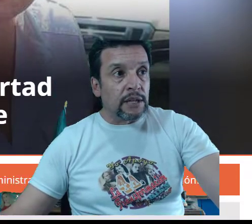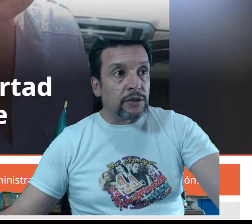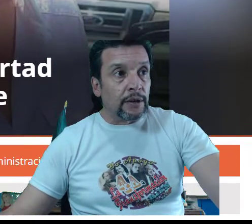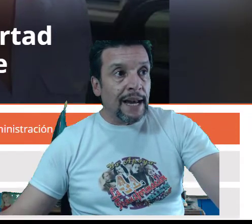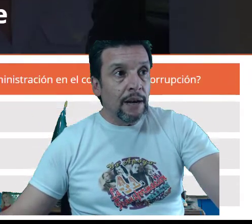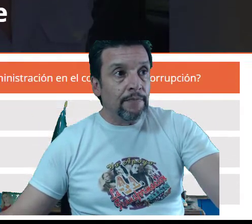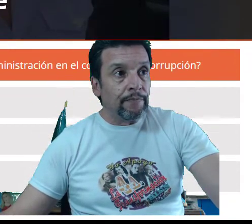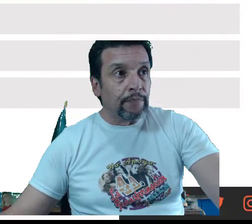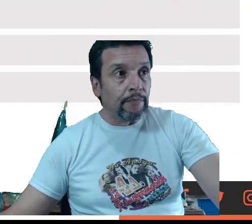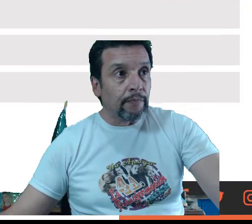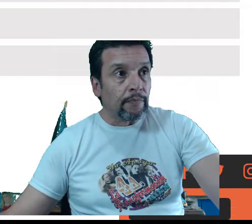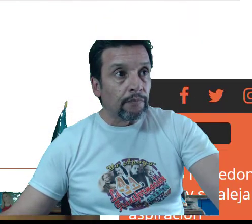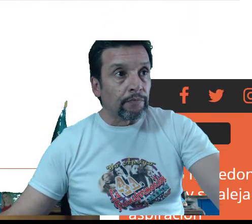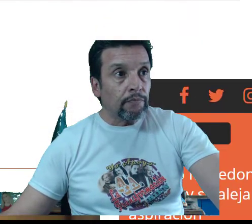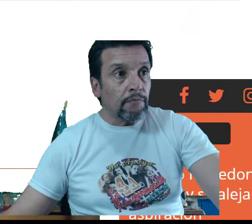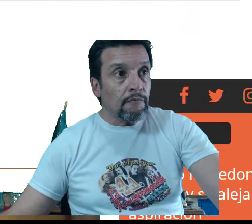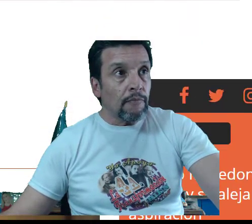libertad condicional.